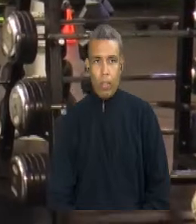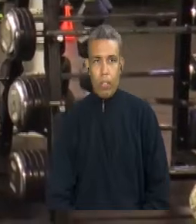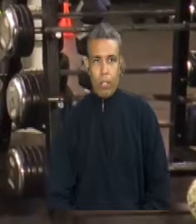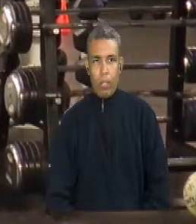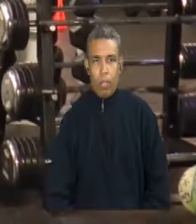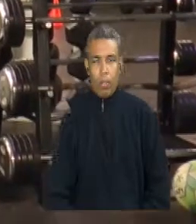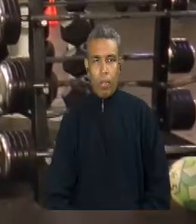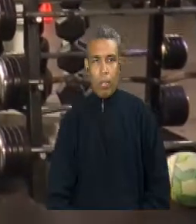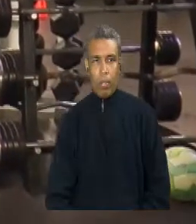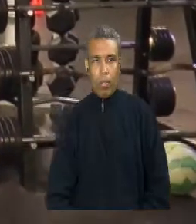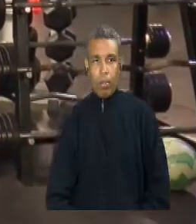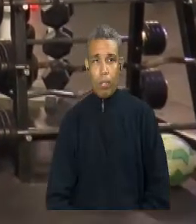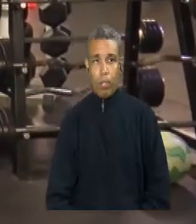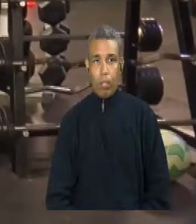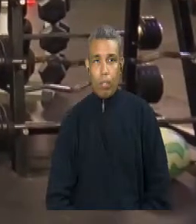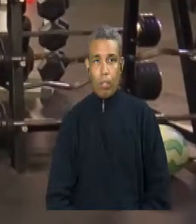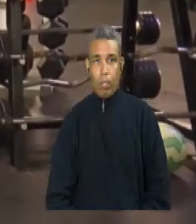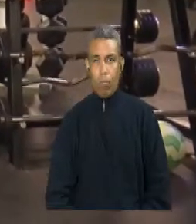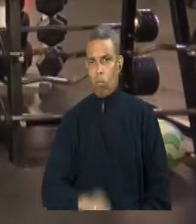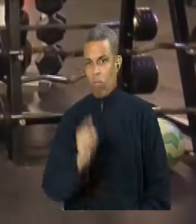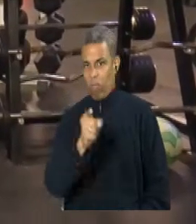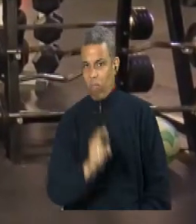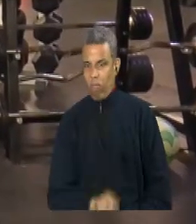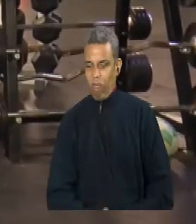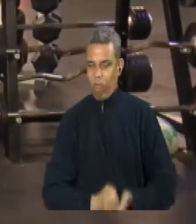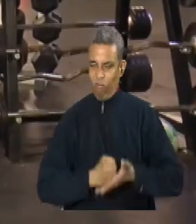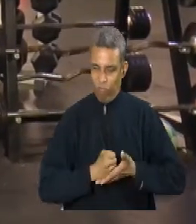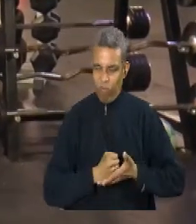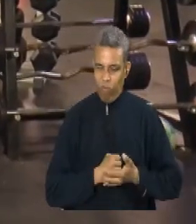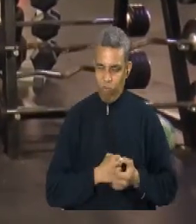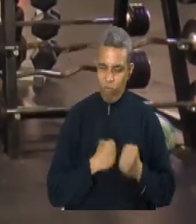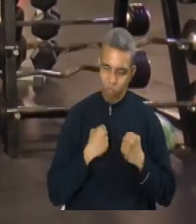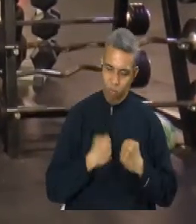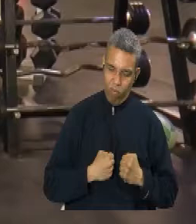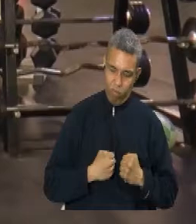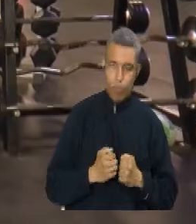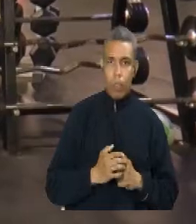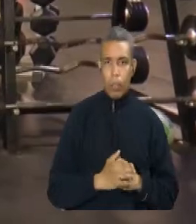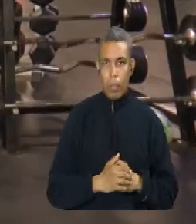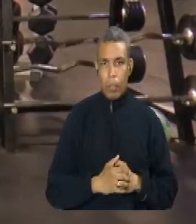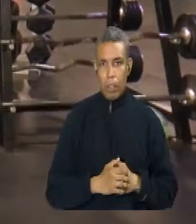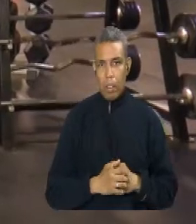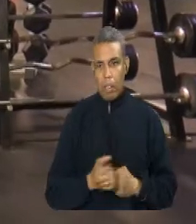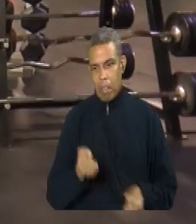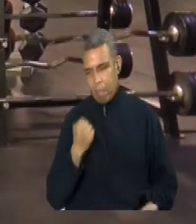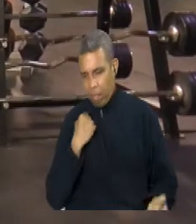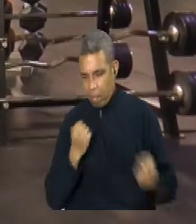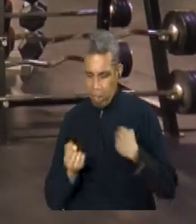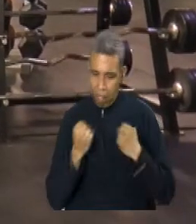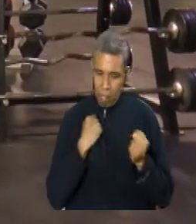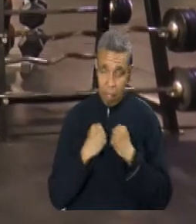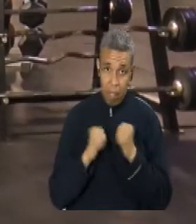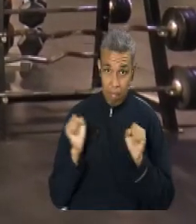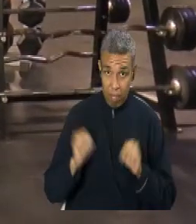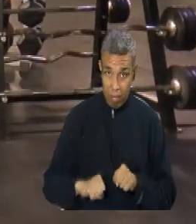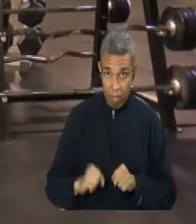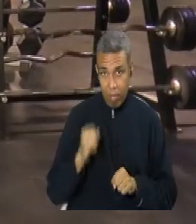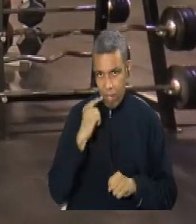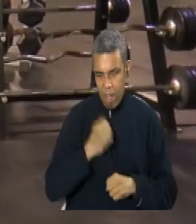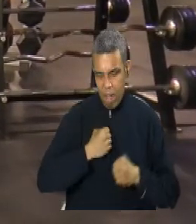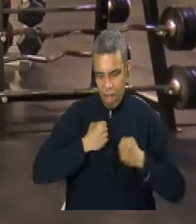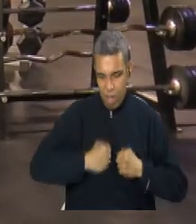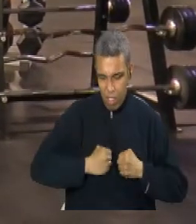básicos que les va a ayudar a ustedes mucho para empezar a tomar una guía o movimientos básicos que les va a generar mayor